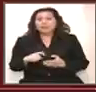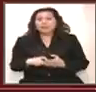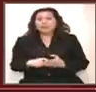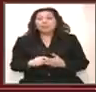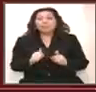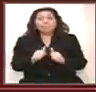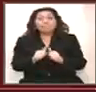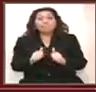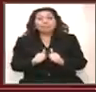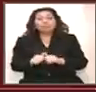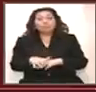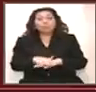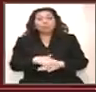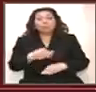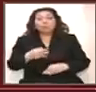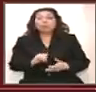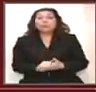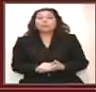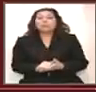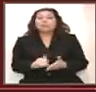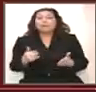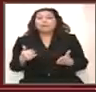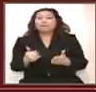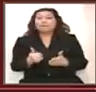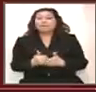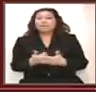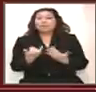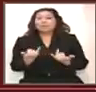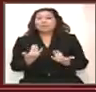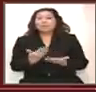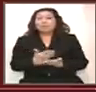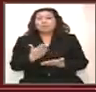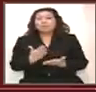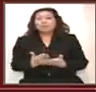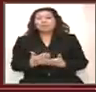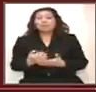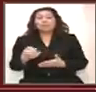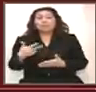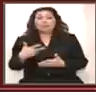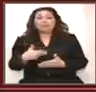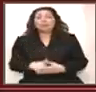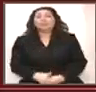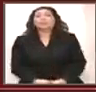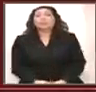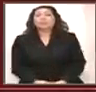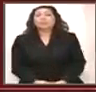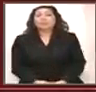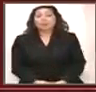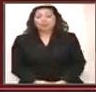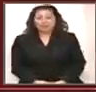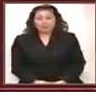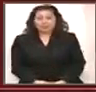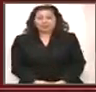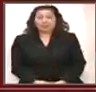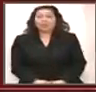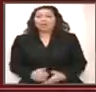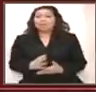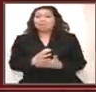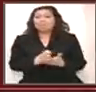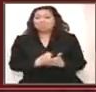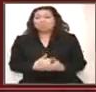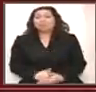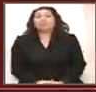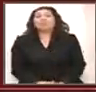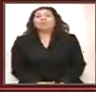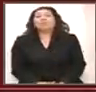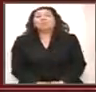de un modelo de administración de justicia frente a estos delitos. El tercero de los lineamientos citados es la reducción del